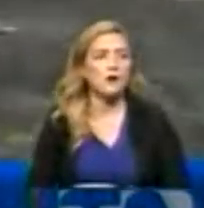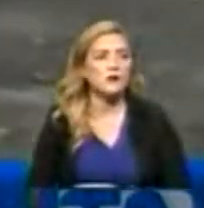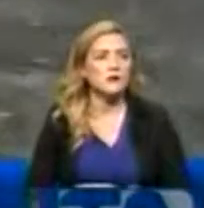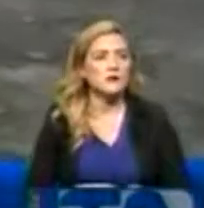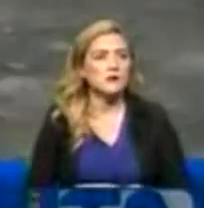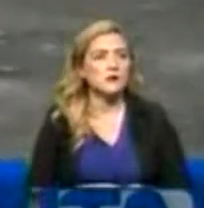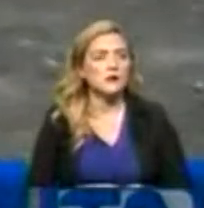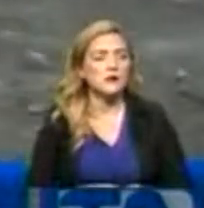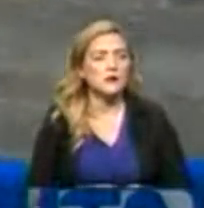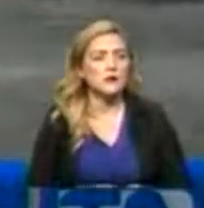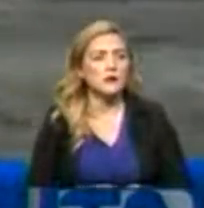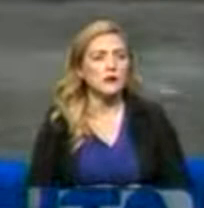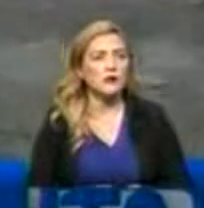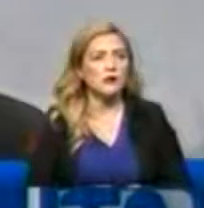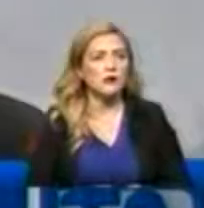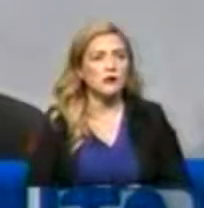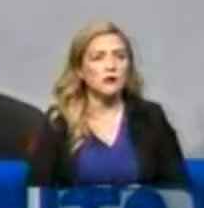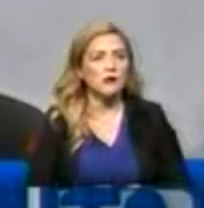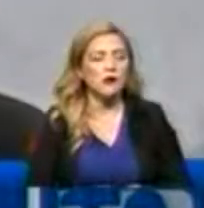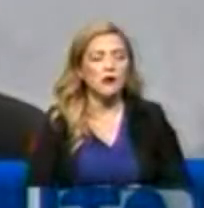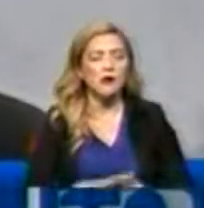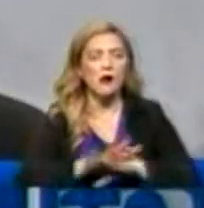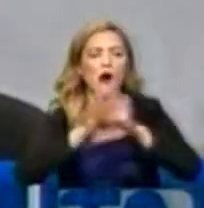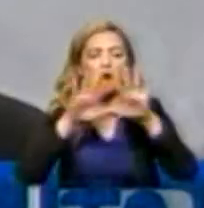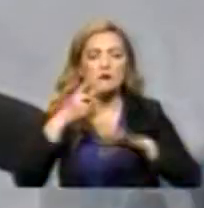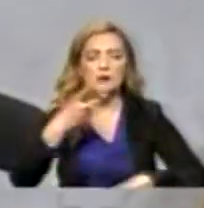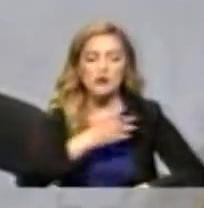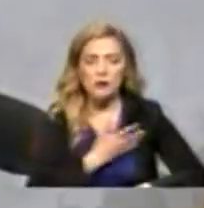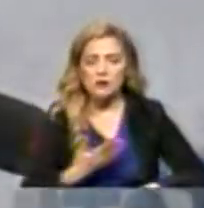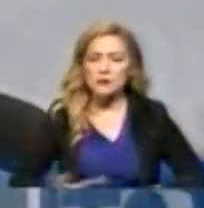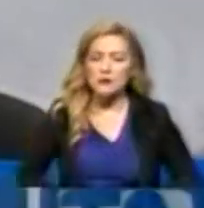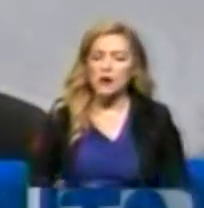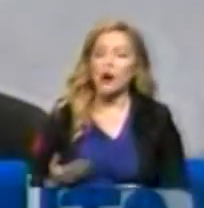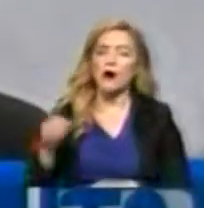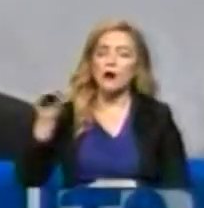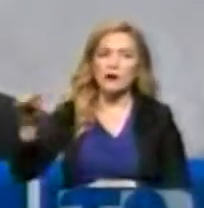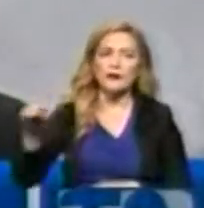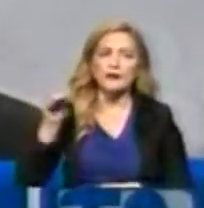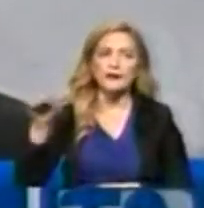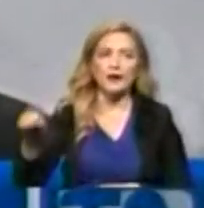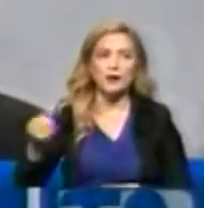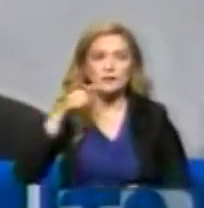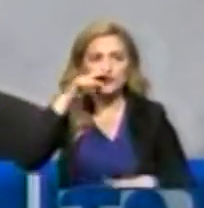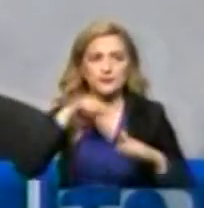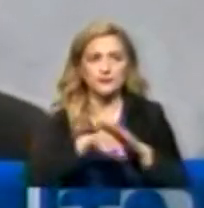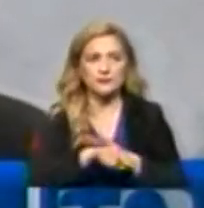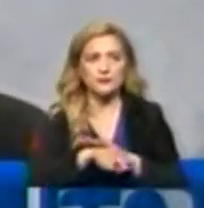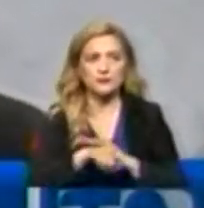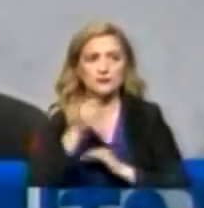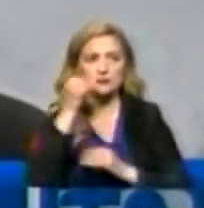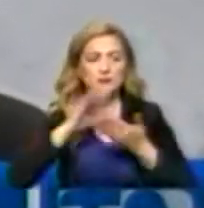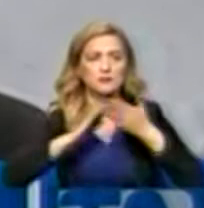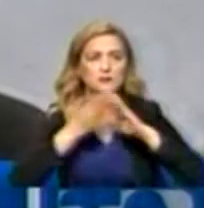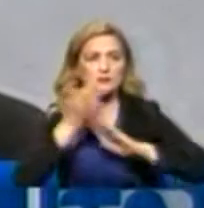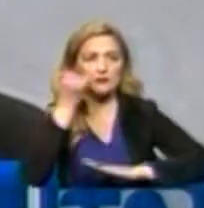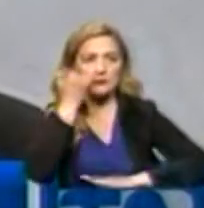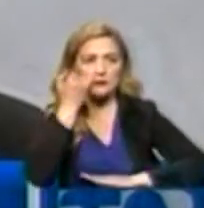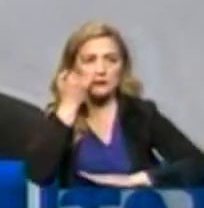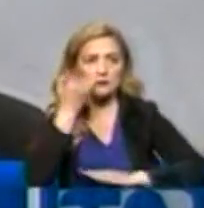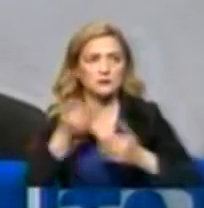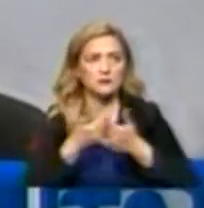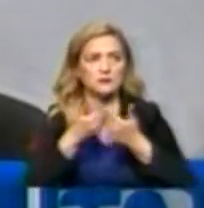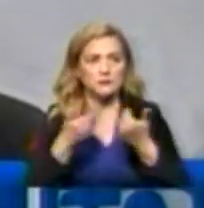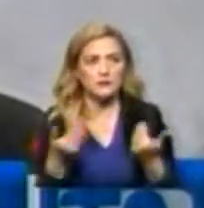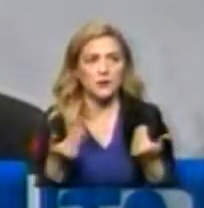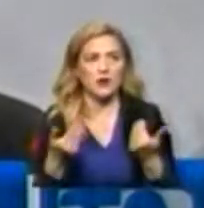nacional de octubre pasado fue claro. Al vicepresidente de la República, si sigue pretendiendo dividir, cuando las comunidades le